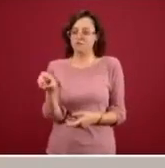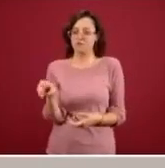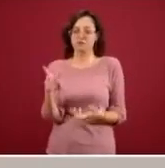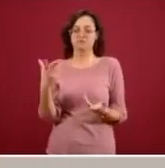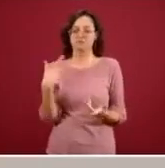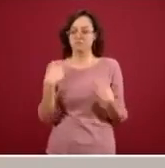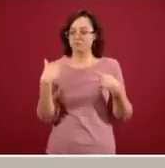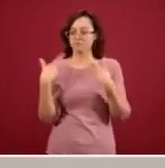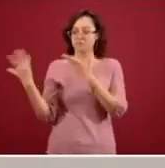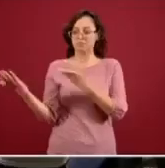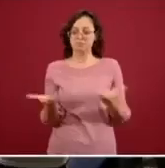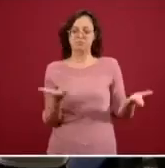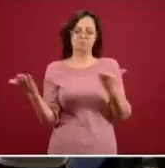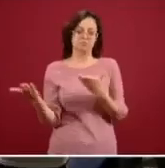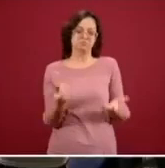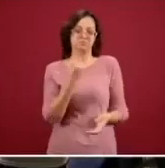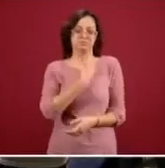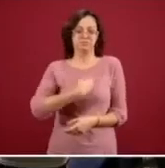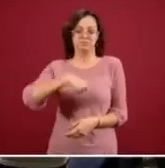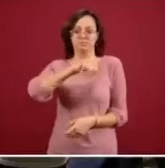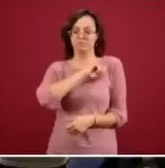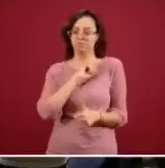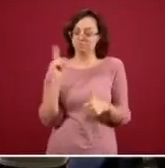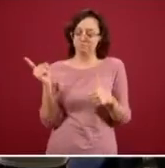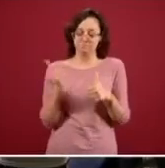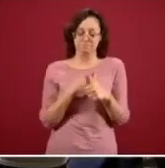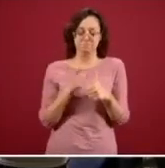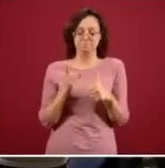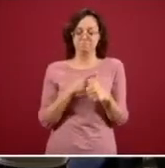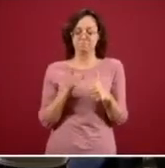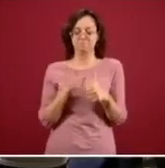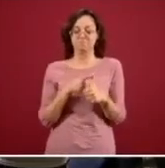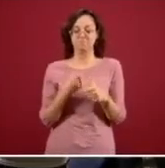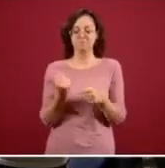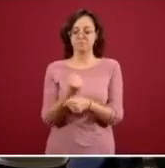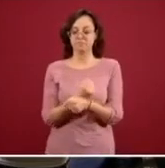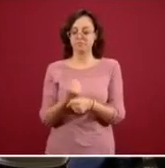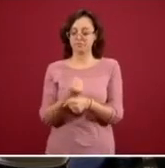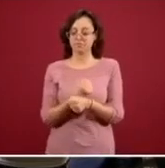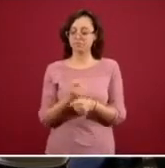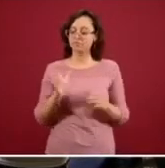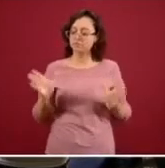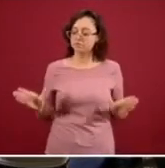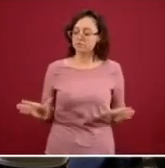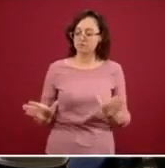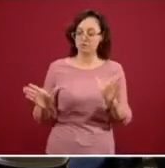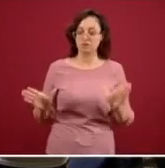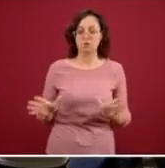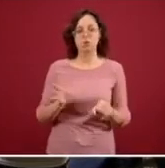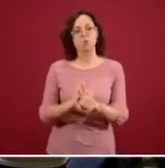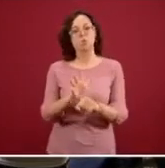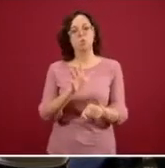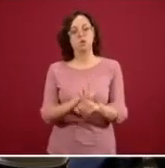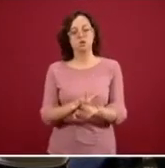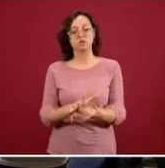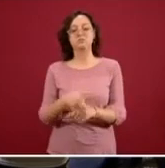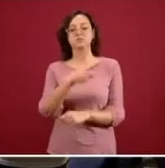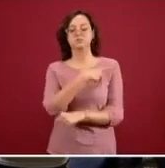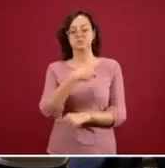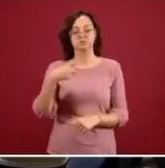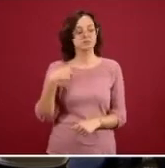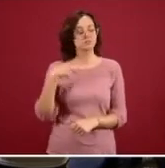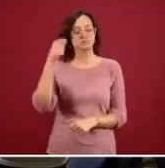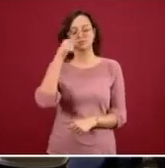recibiendo a personas sanas que van a donar. Pero el principal incentivo para donar sangre es, y debe de ser